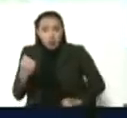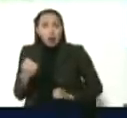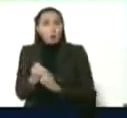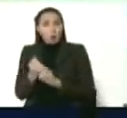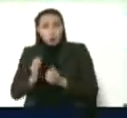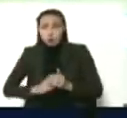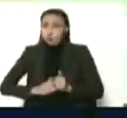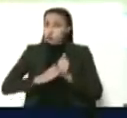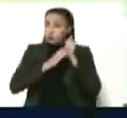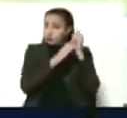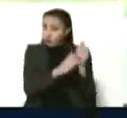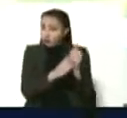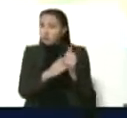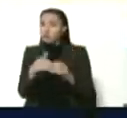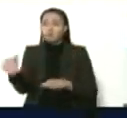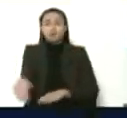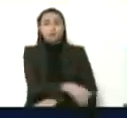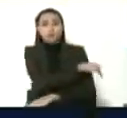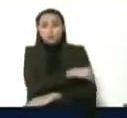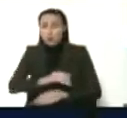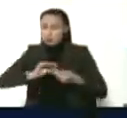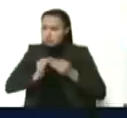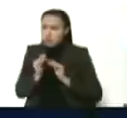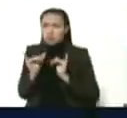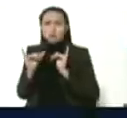jefes y jefas de calle y de comunidad,